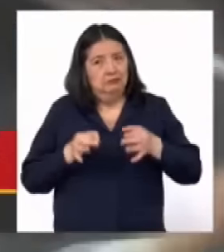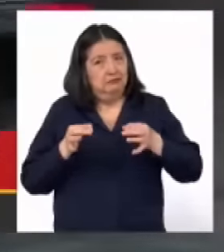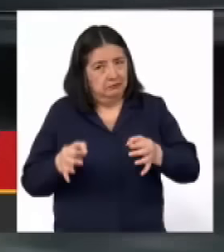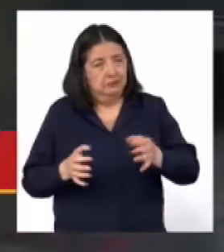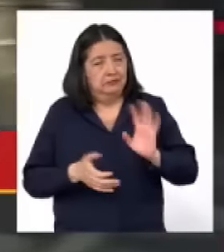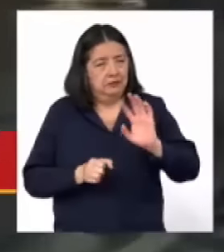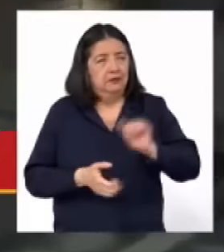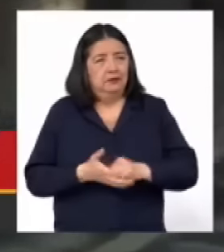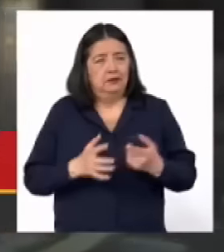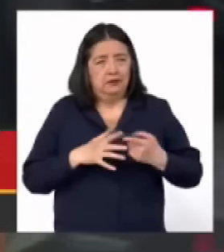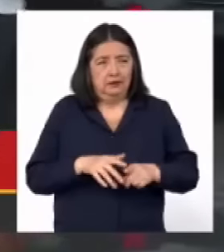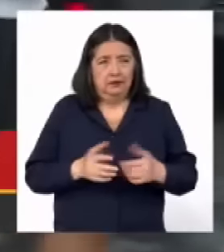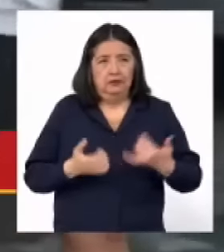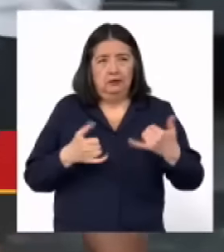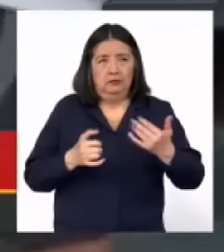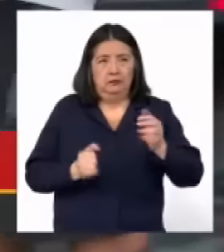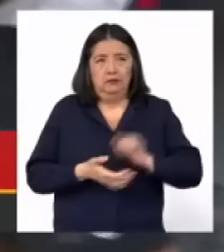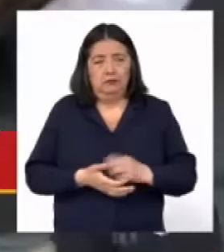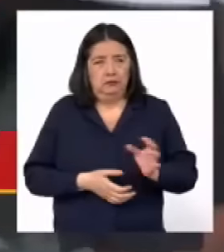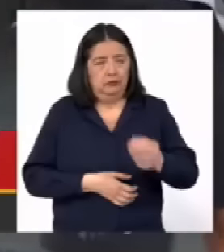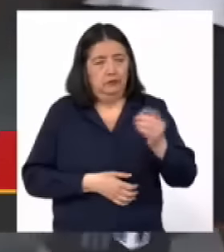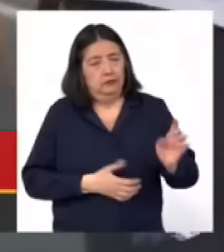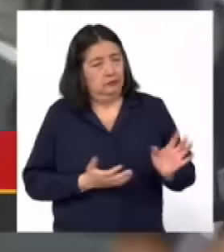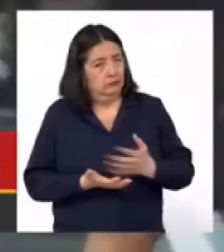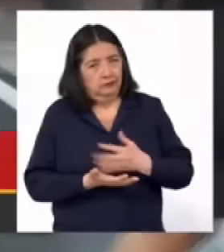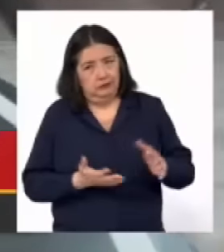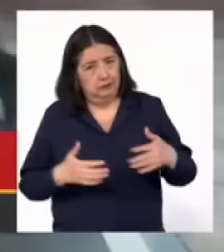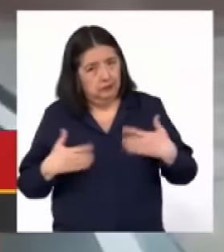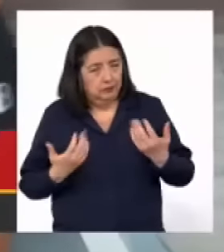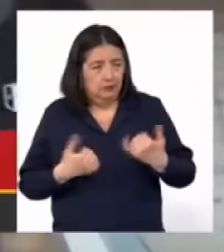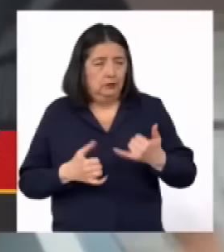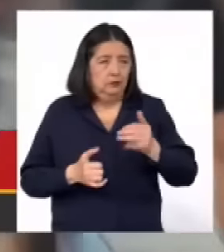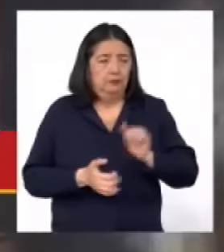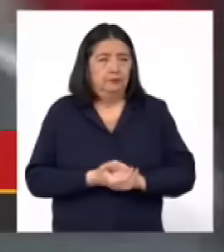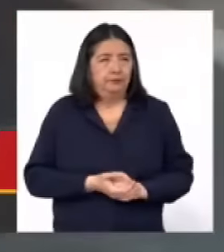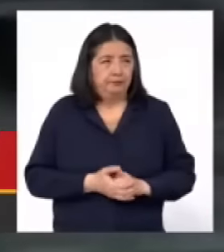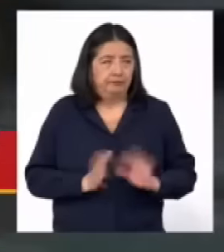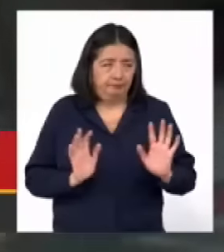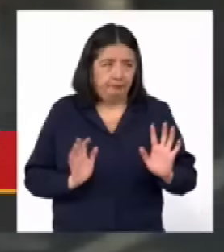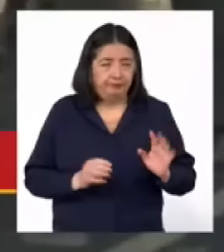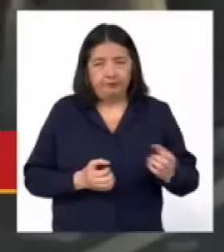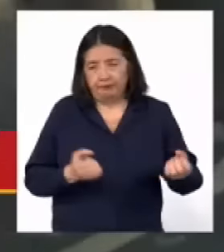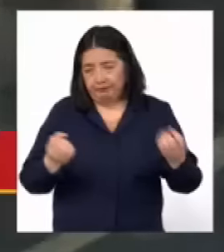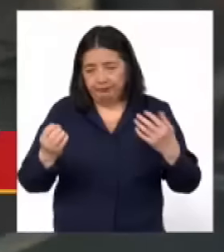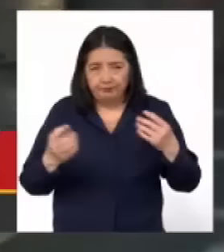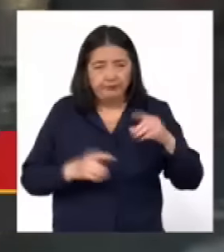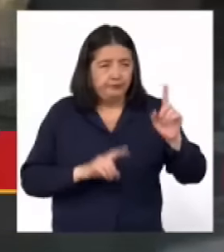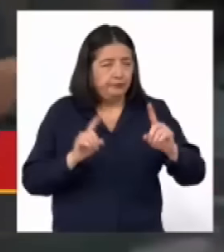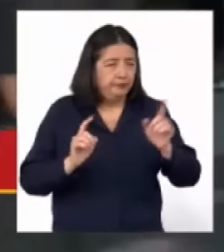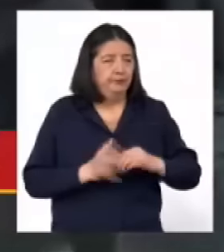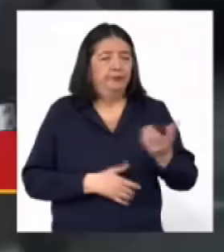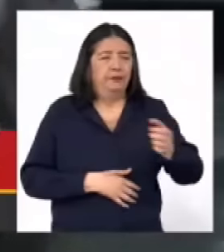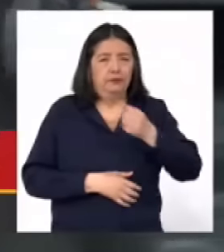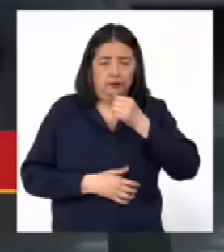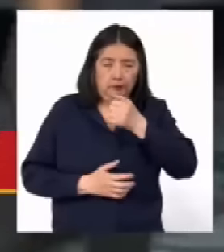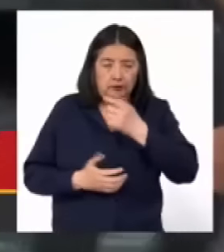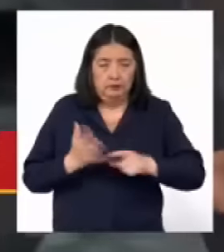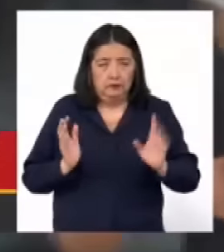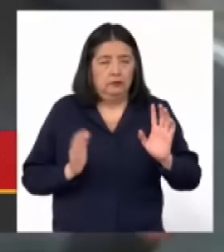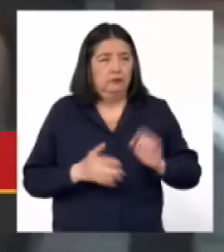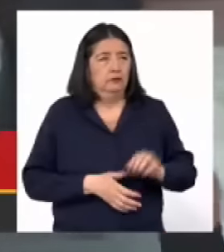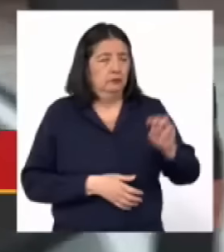poquito el inicio del partido, porque sería inviable poder jugar así. Me cuentan algunos colegas que lo